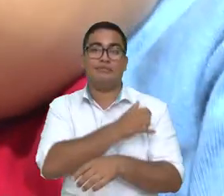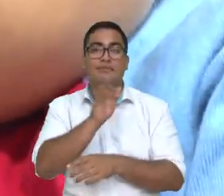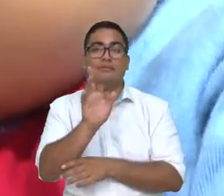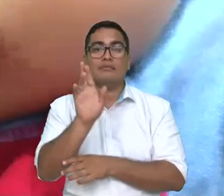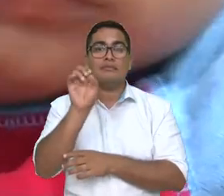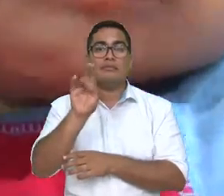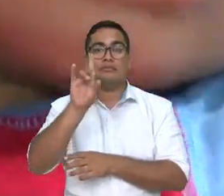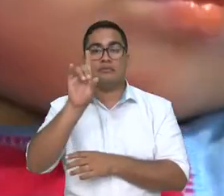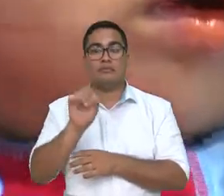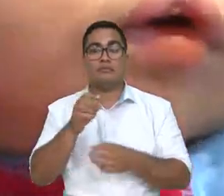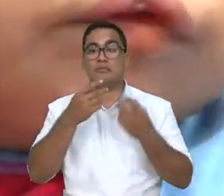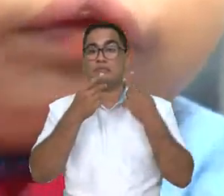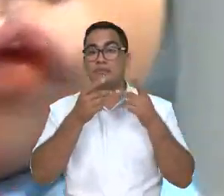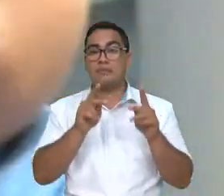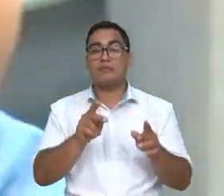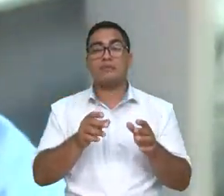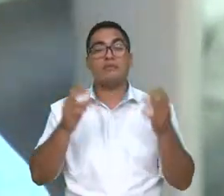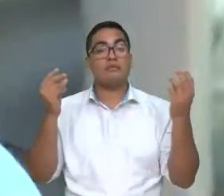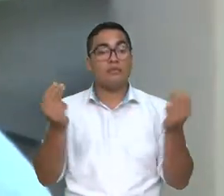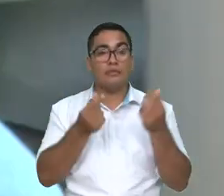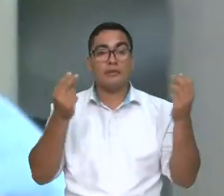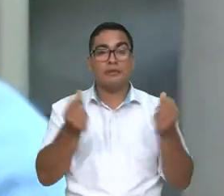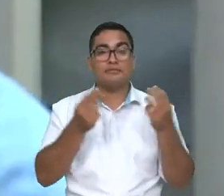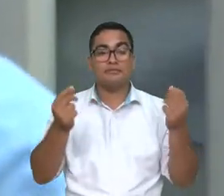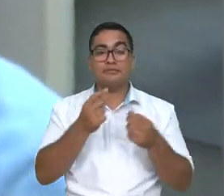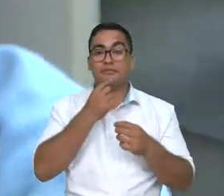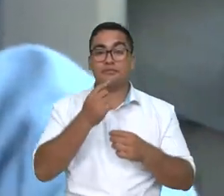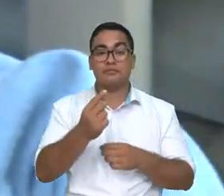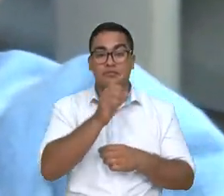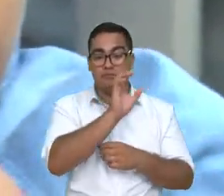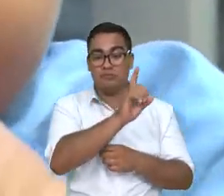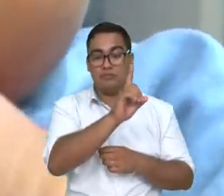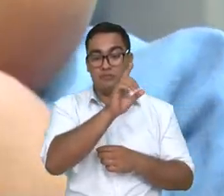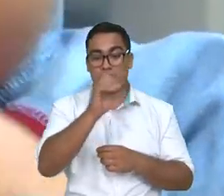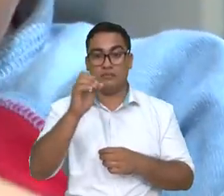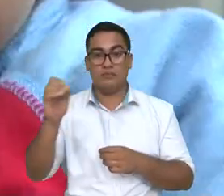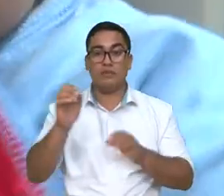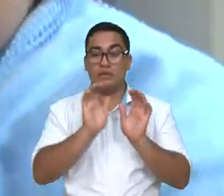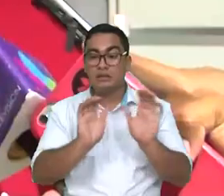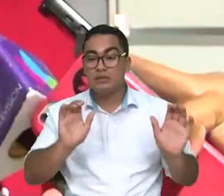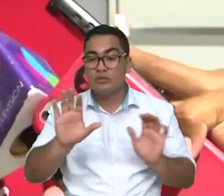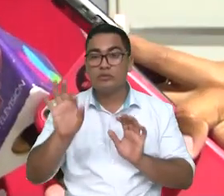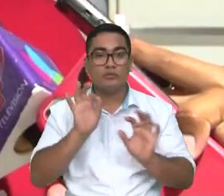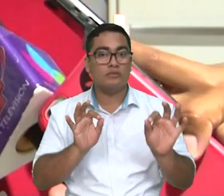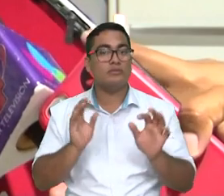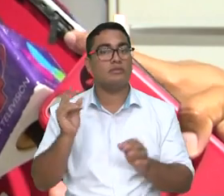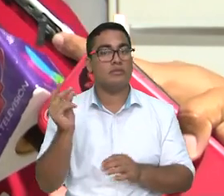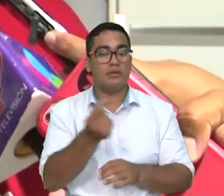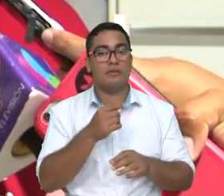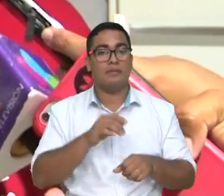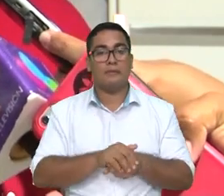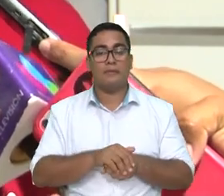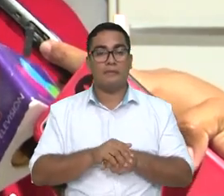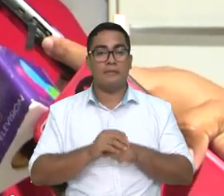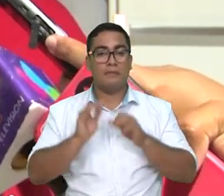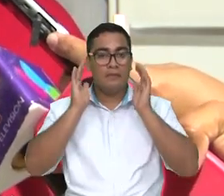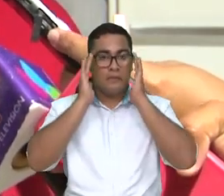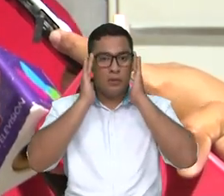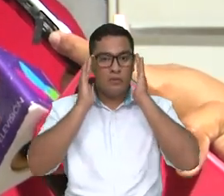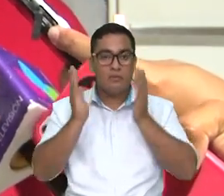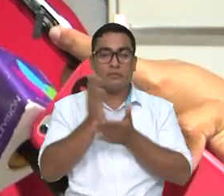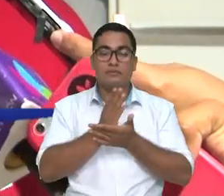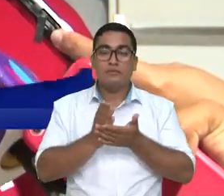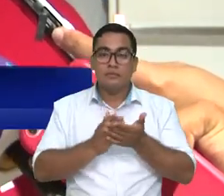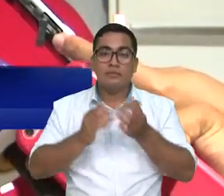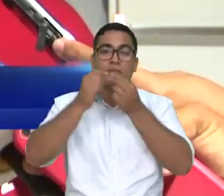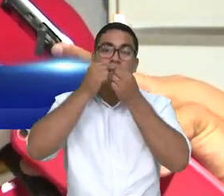Sin embargo, por su condición más urgente, 100 fueron los elegidos. Algunos han sido operados, otros están